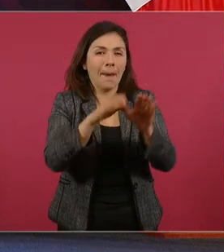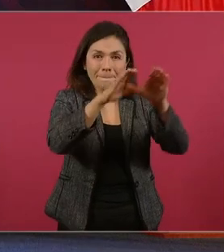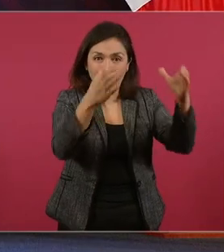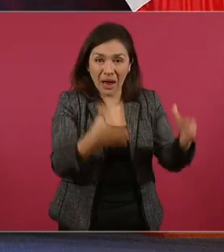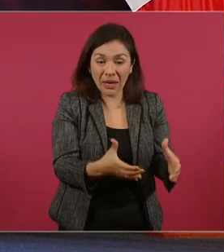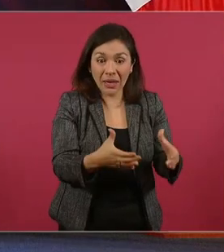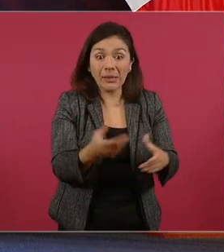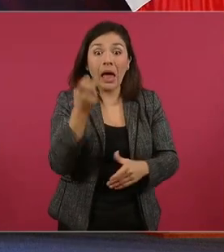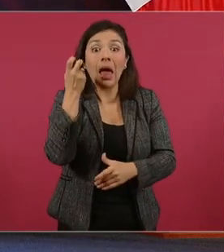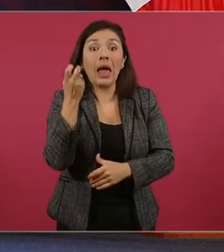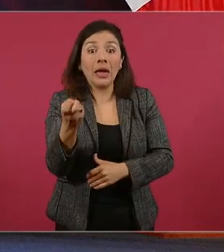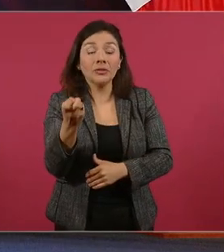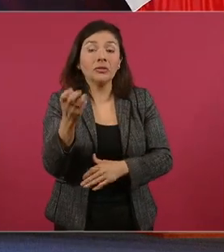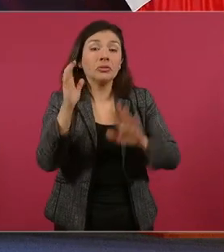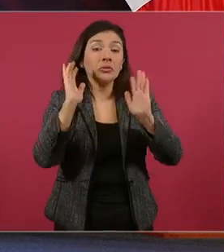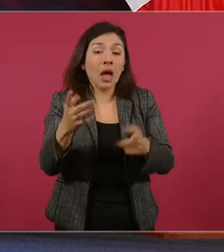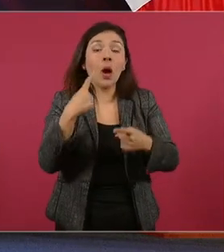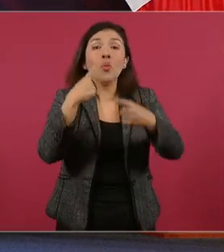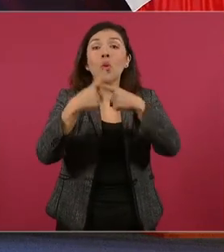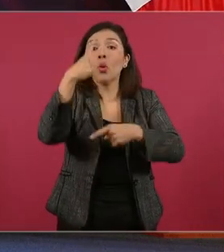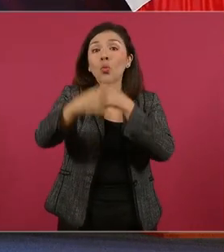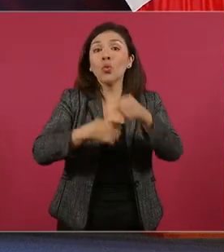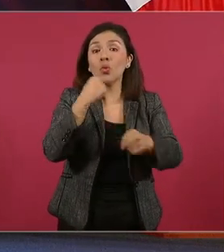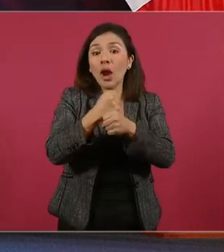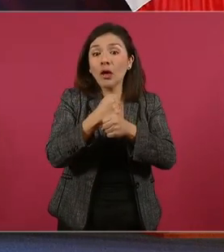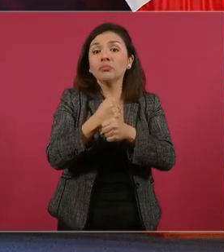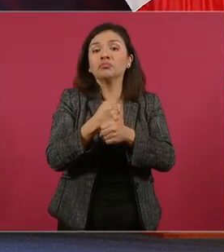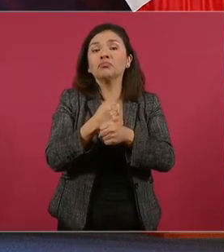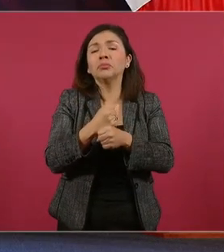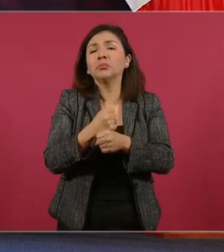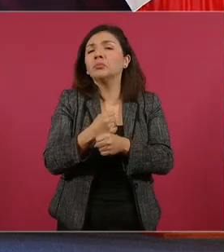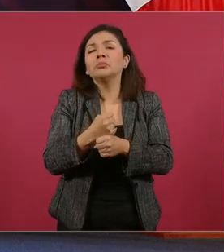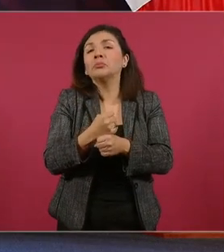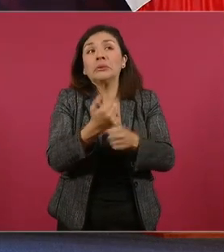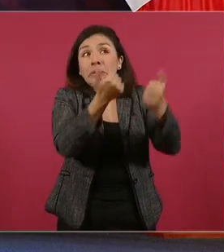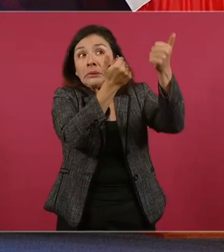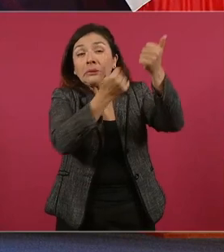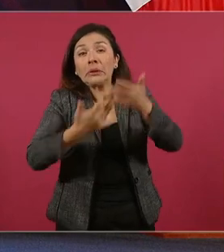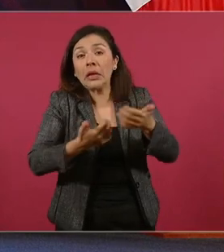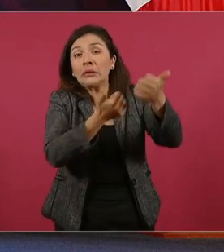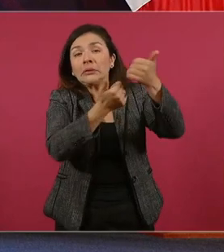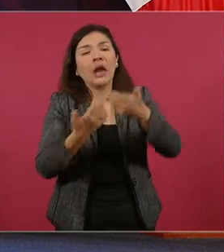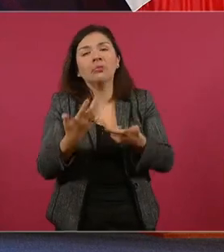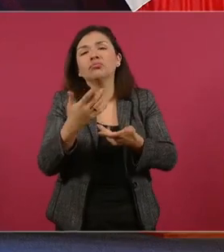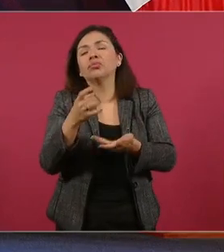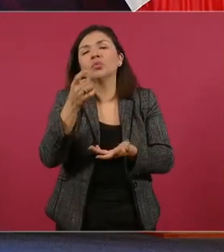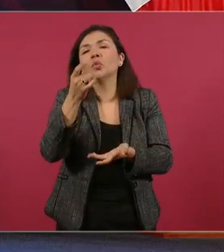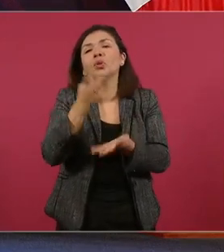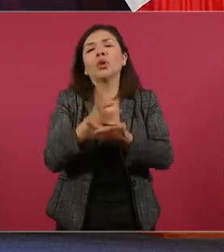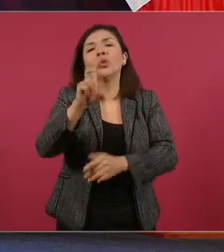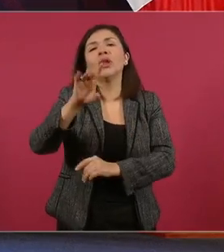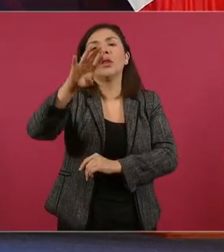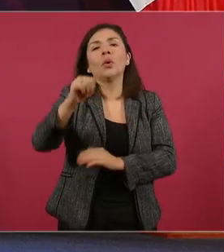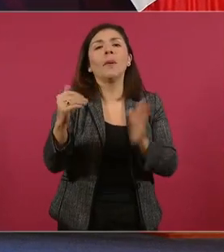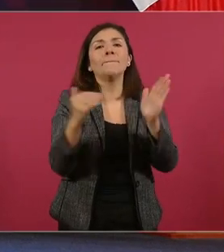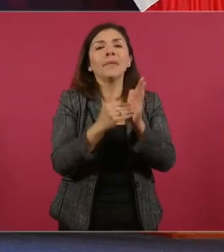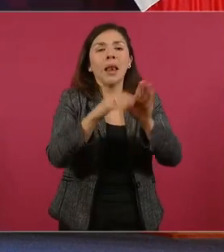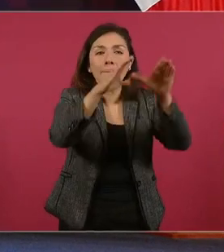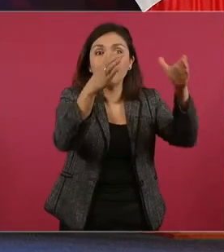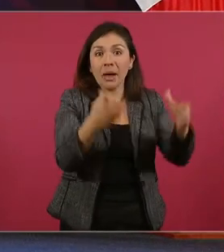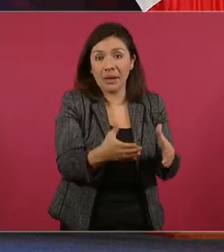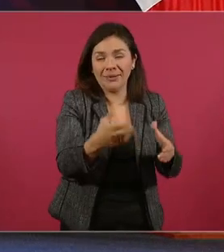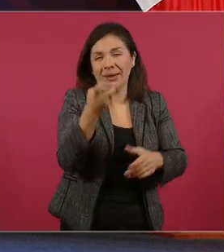esto, en el promedio anual, únicamente tendremos un déficit de 39.000 barriles. Consideren